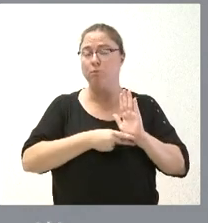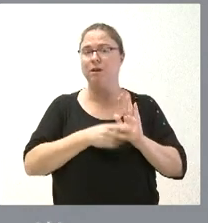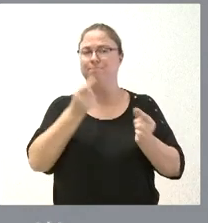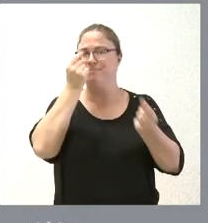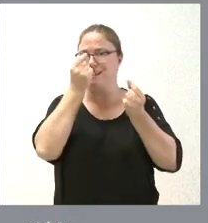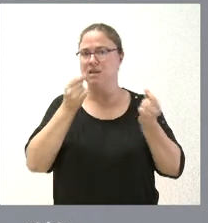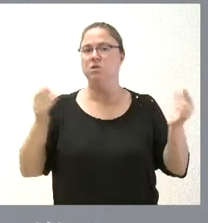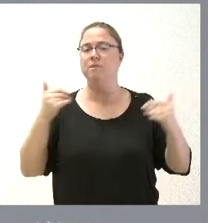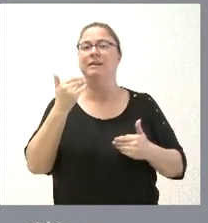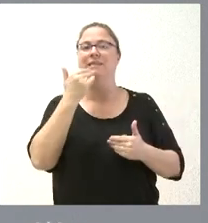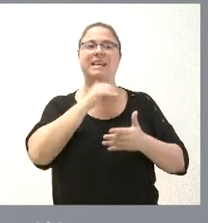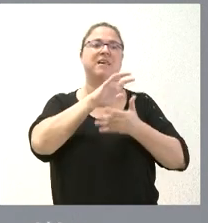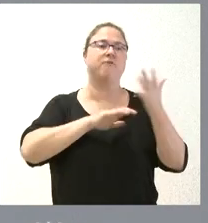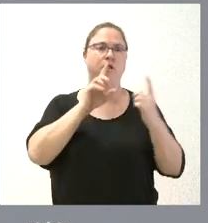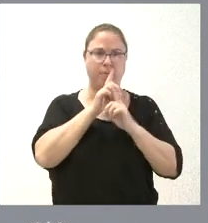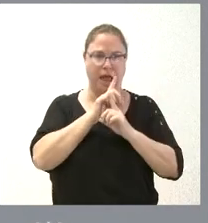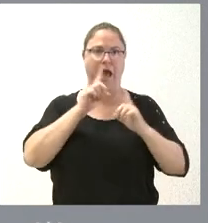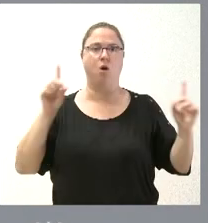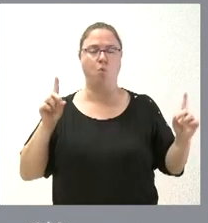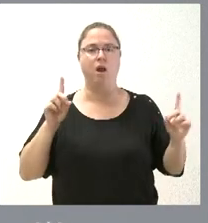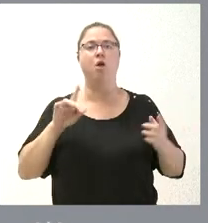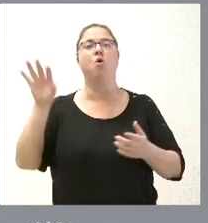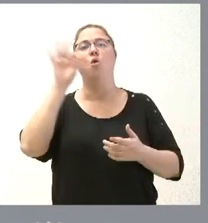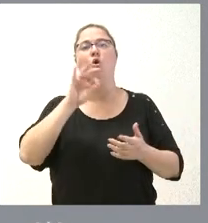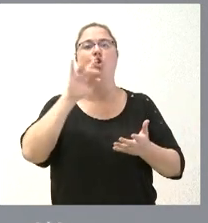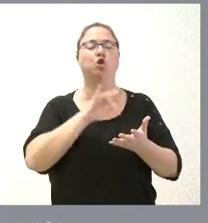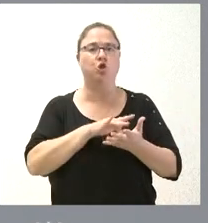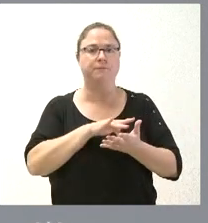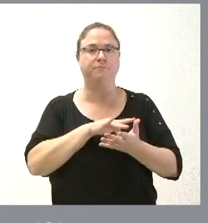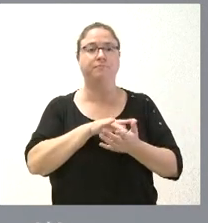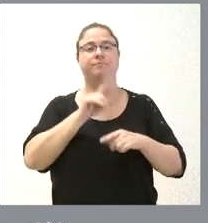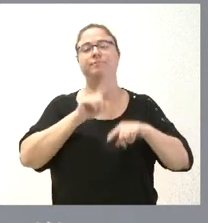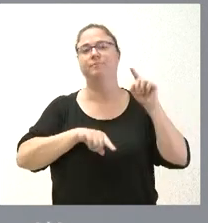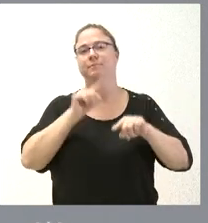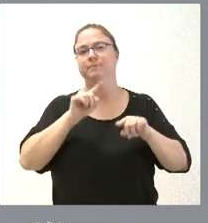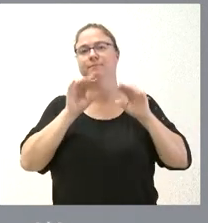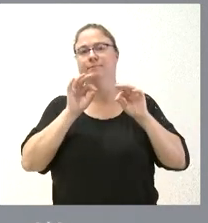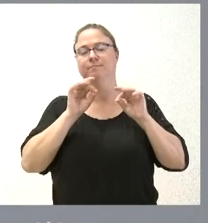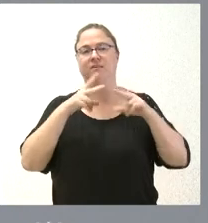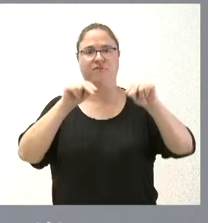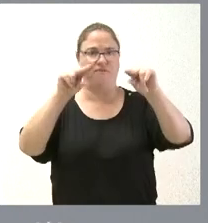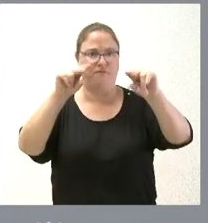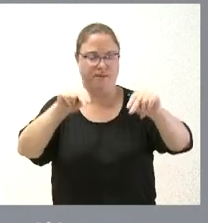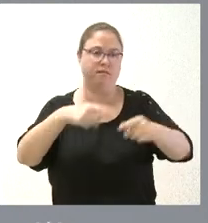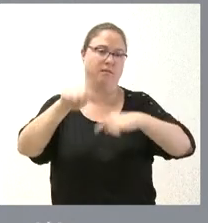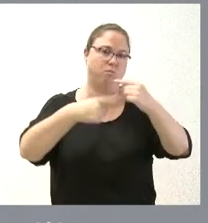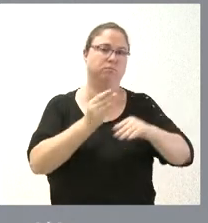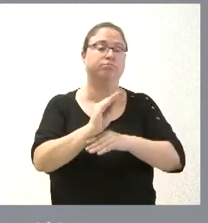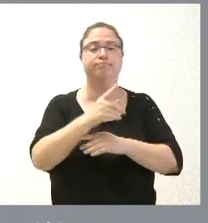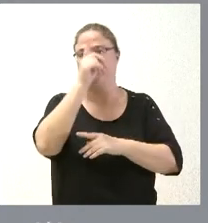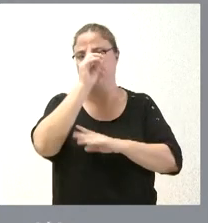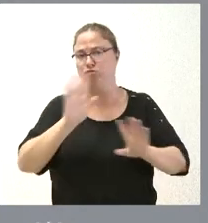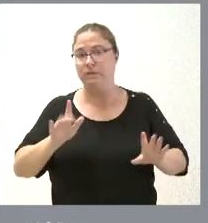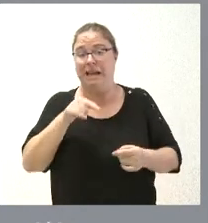detalle si va a ser un informe anual o los informes se van publicando a medida que se van haciendo finalizados. Y, por tanto, esto